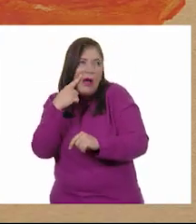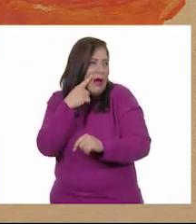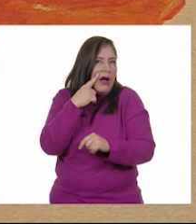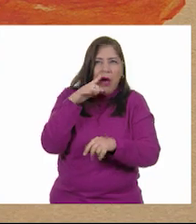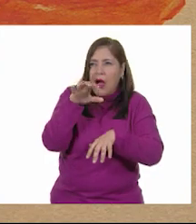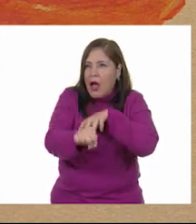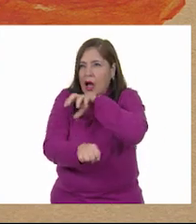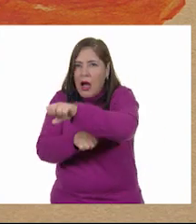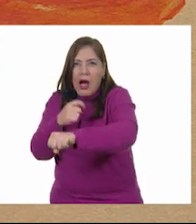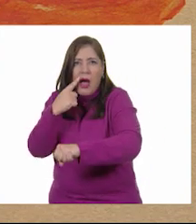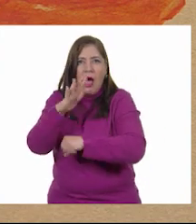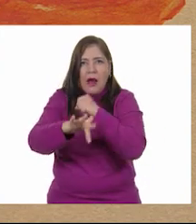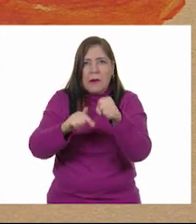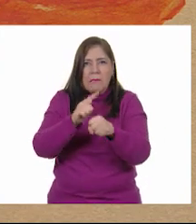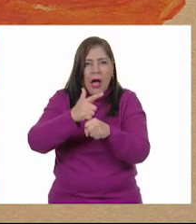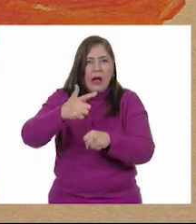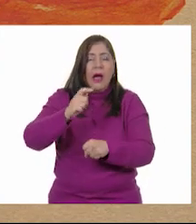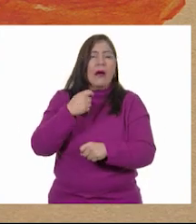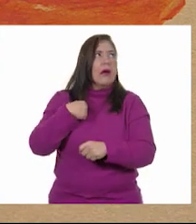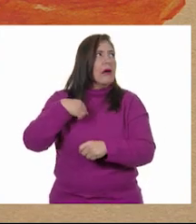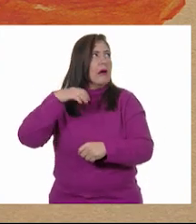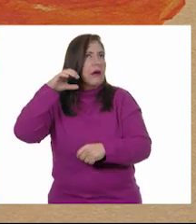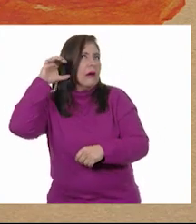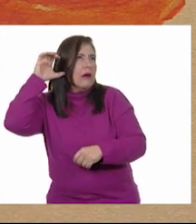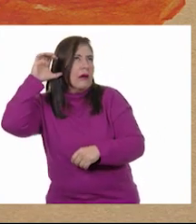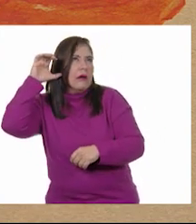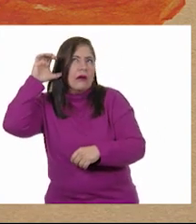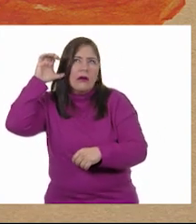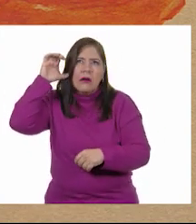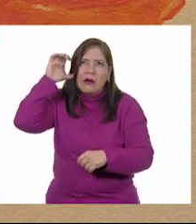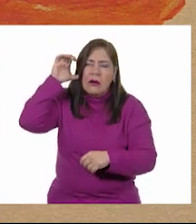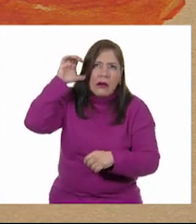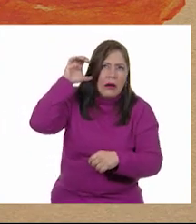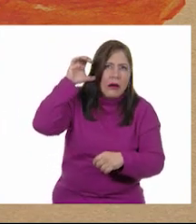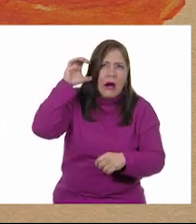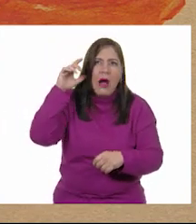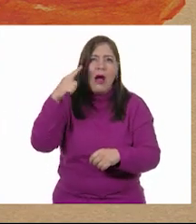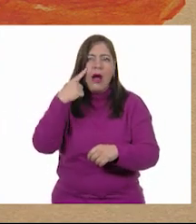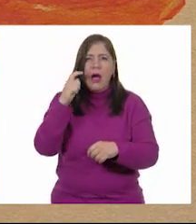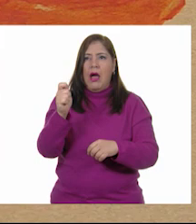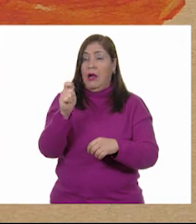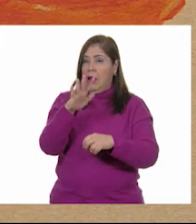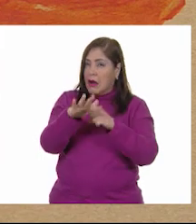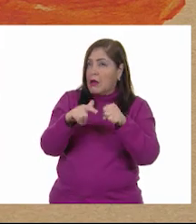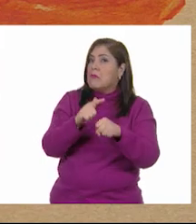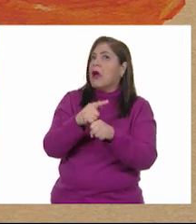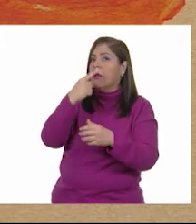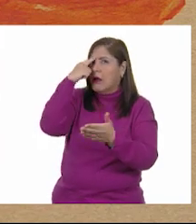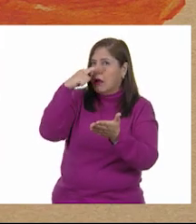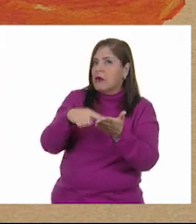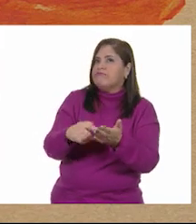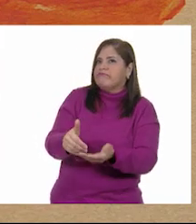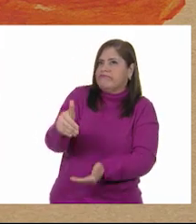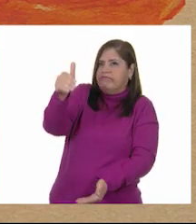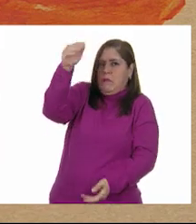Sí, los escucho a lo lejos. Creo que son animales bastante grandes,